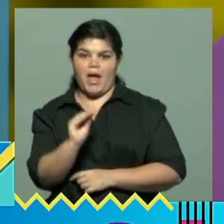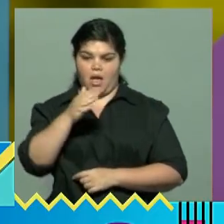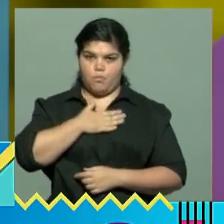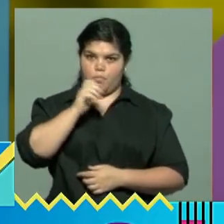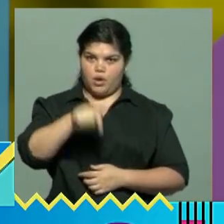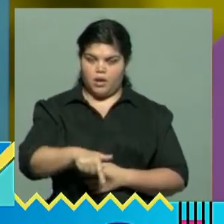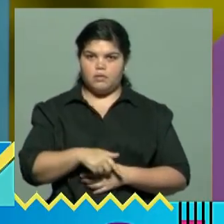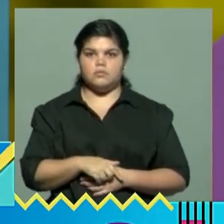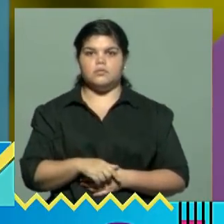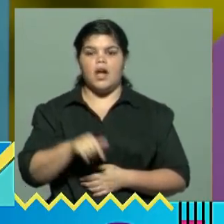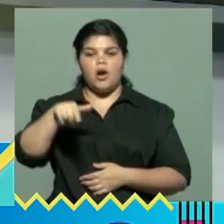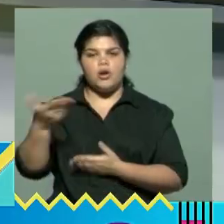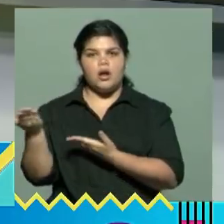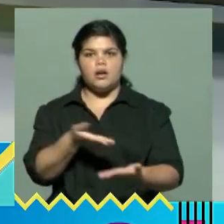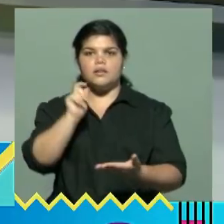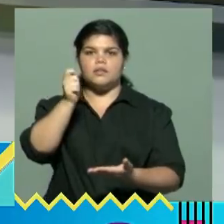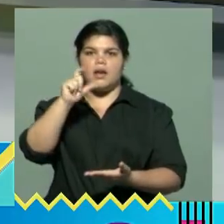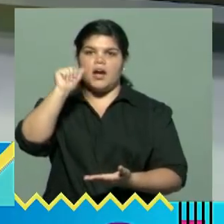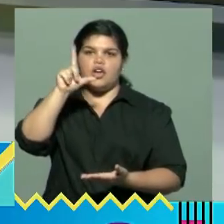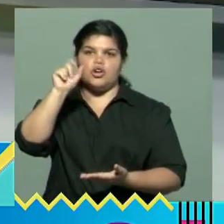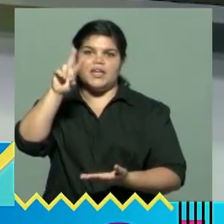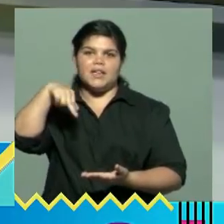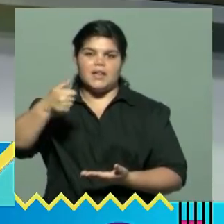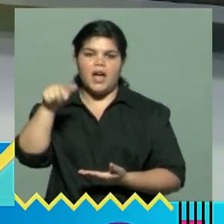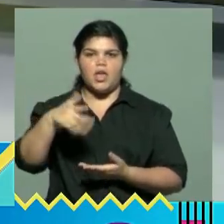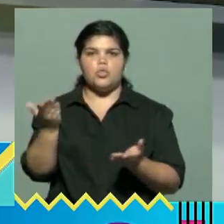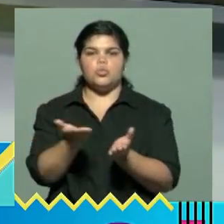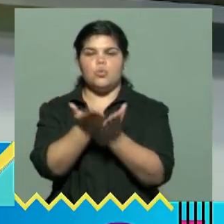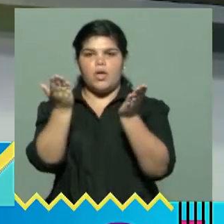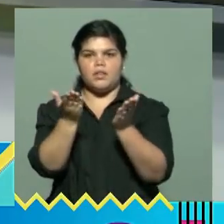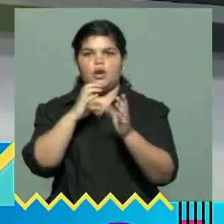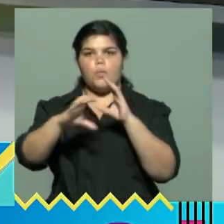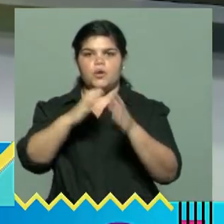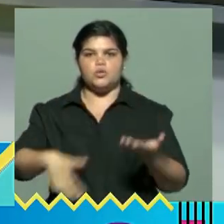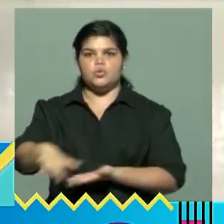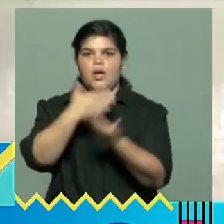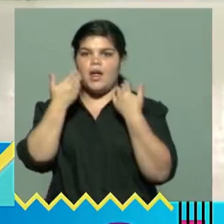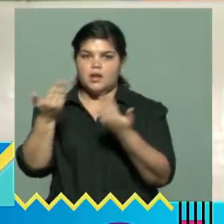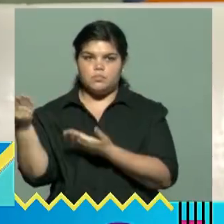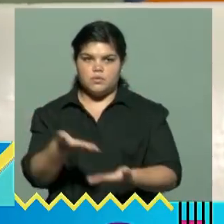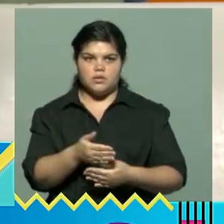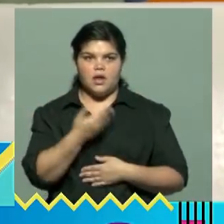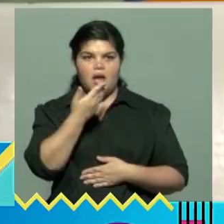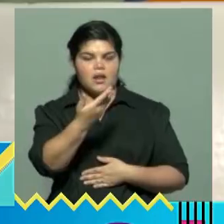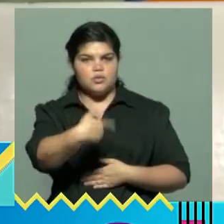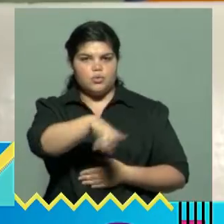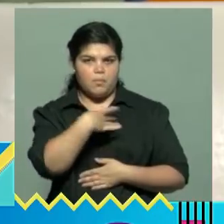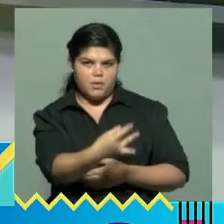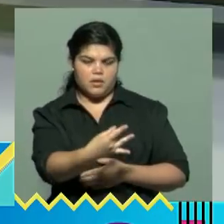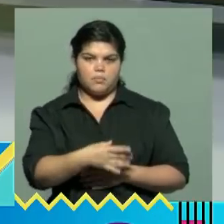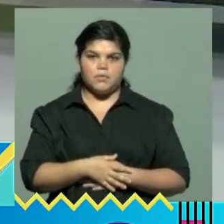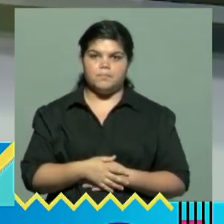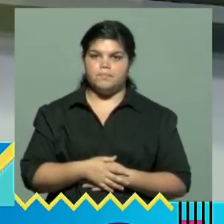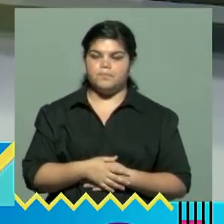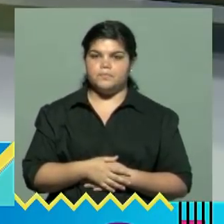de eso hoy. Está con nosotras Carolina Morales, estudiante de Comunicación Social. Muchas gracias, Carolina, por estar acá. Gracias a ustedes, chicas, por invitarme. Gracias.